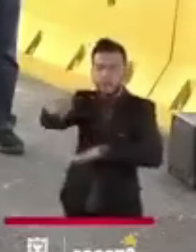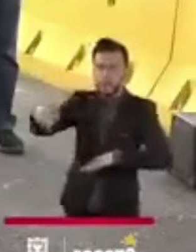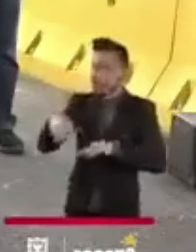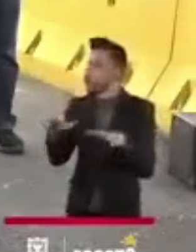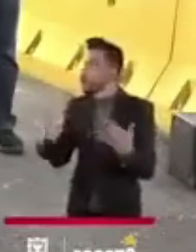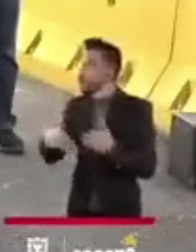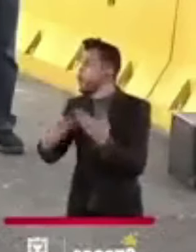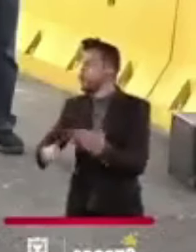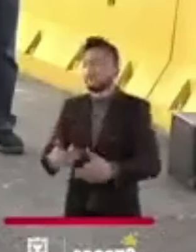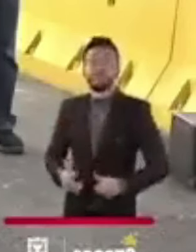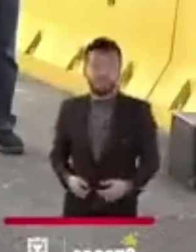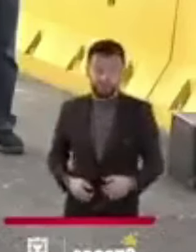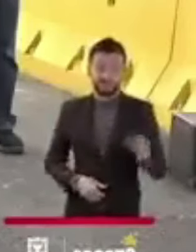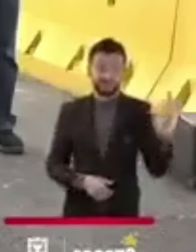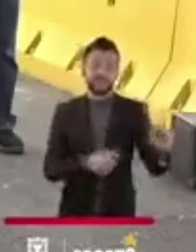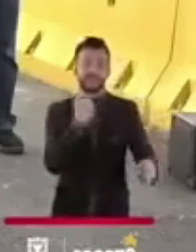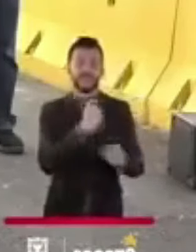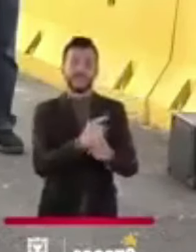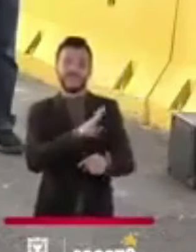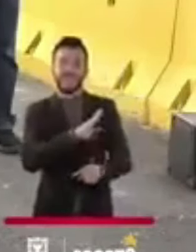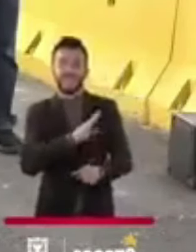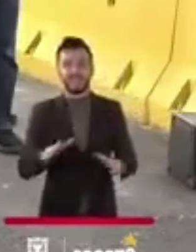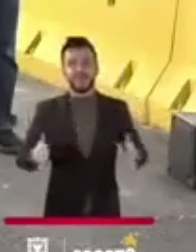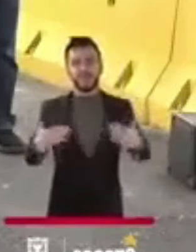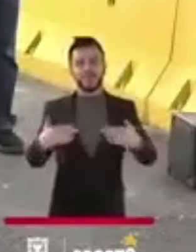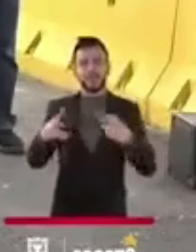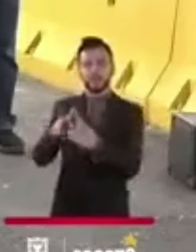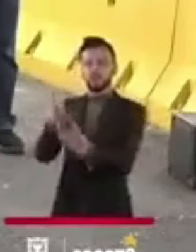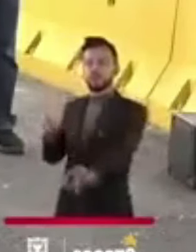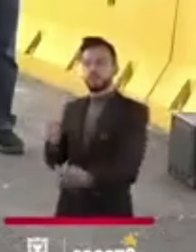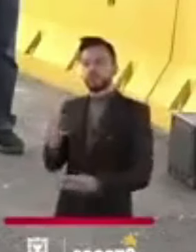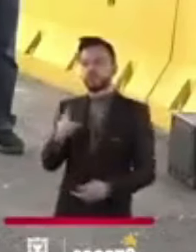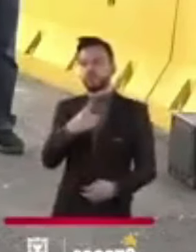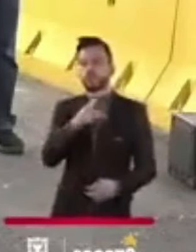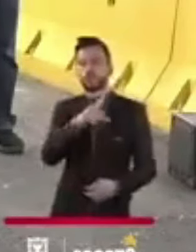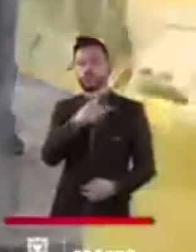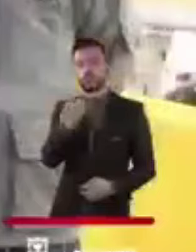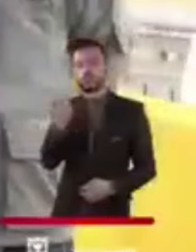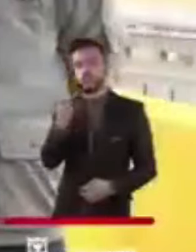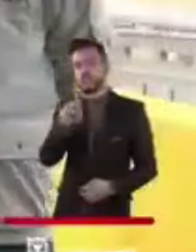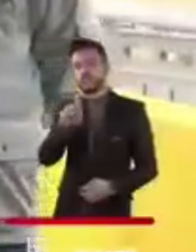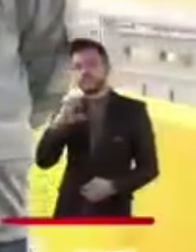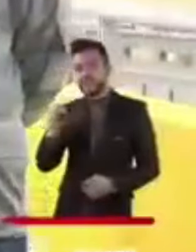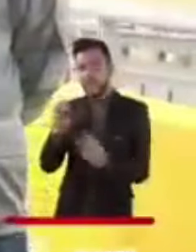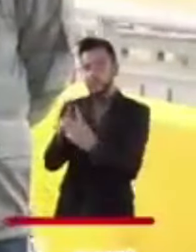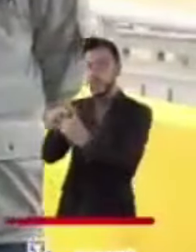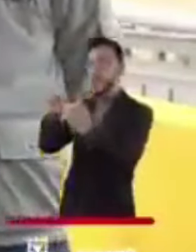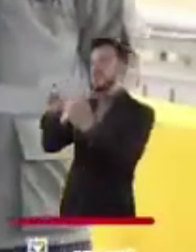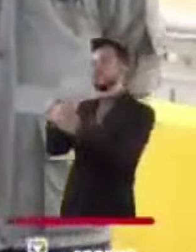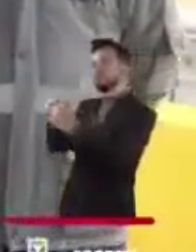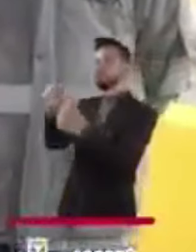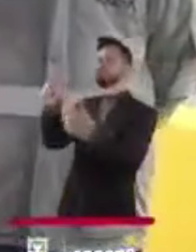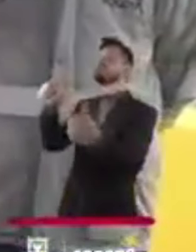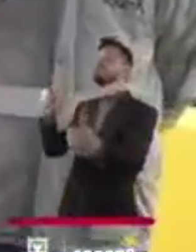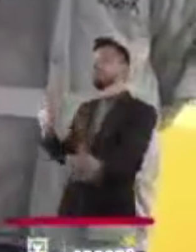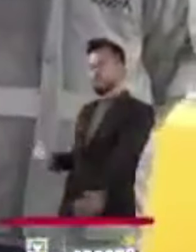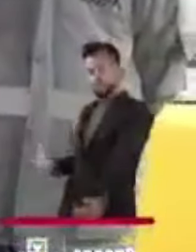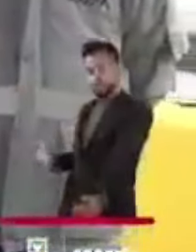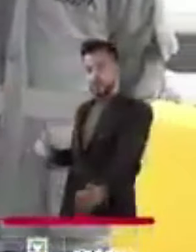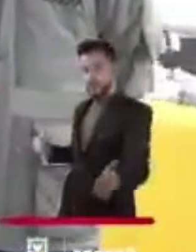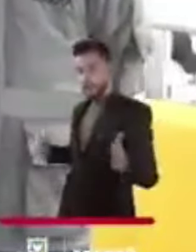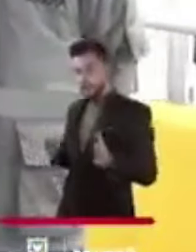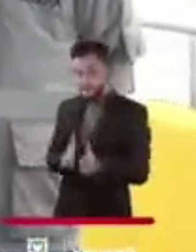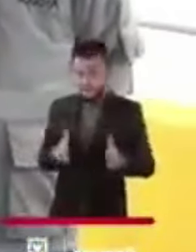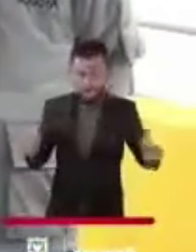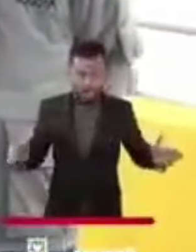este importante Avance en las obras de este medio de transporte y así los ciudadanos pueden ver más cercana la idea de tener el metro